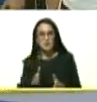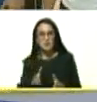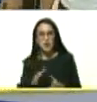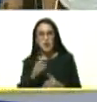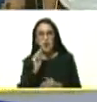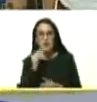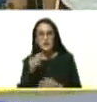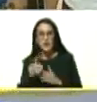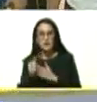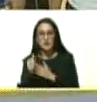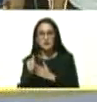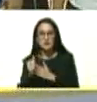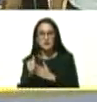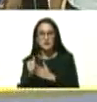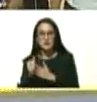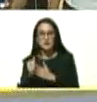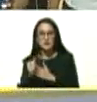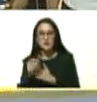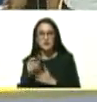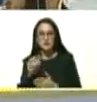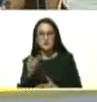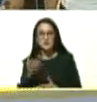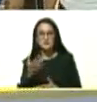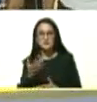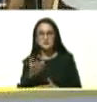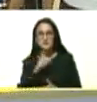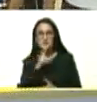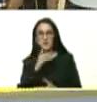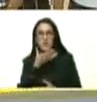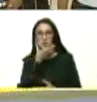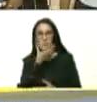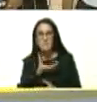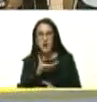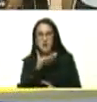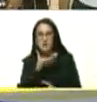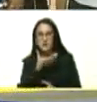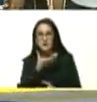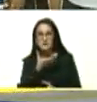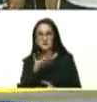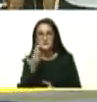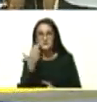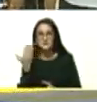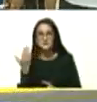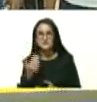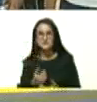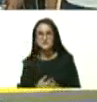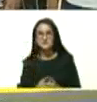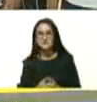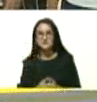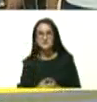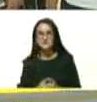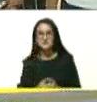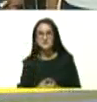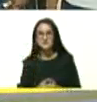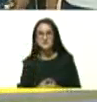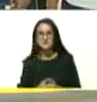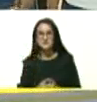líder, don Barbas lo llaman por allá, el Barbas, Ernesto